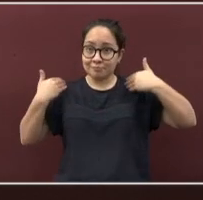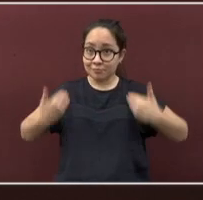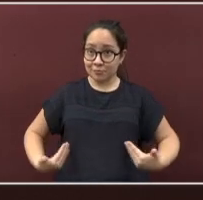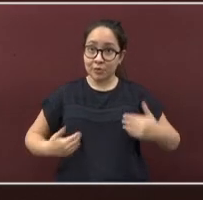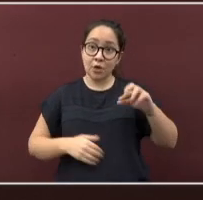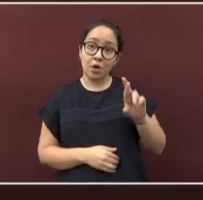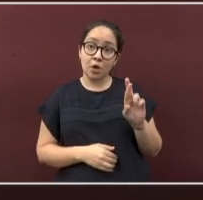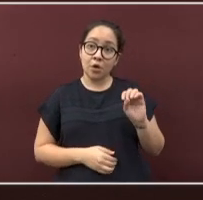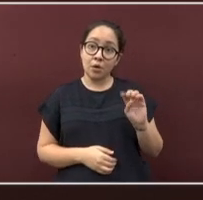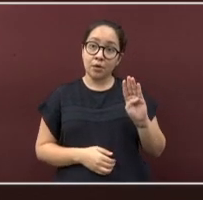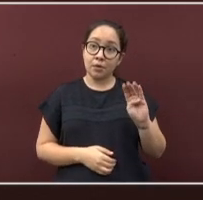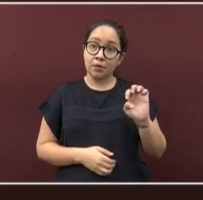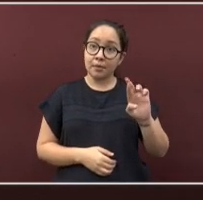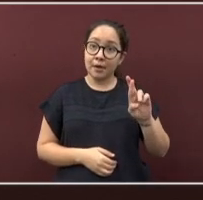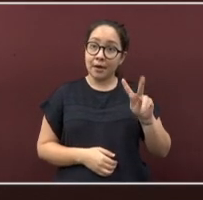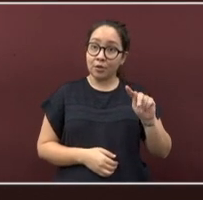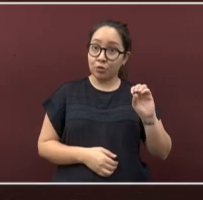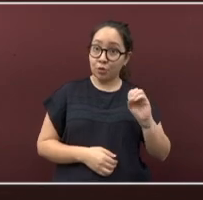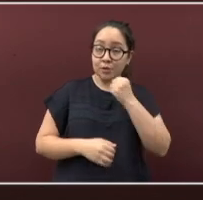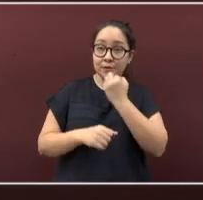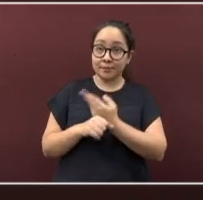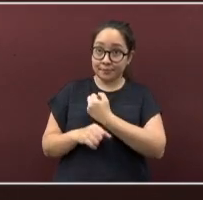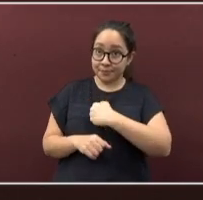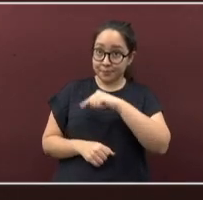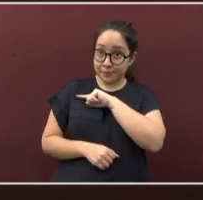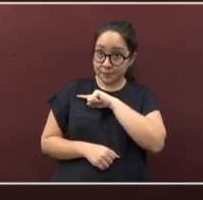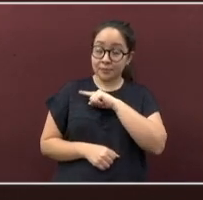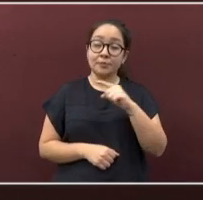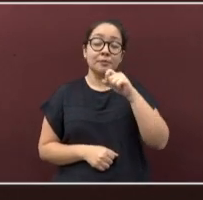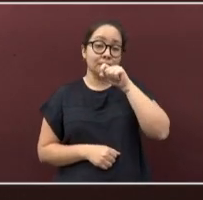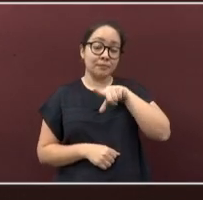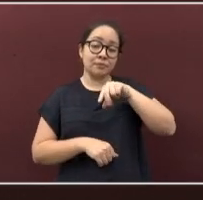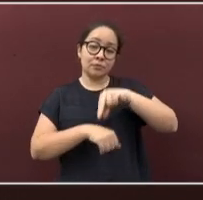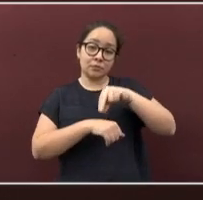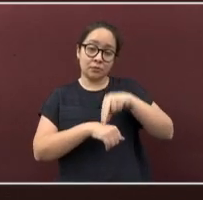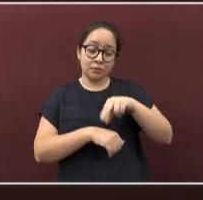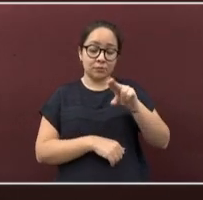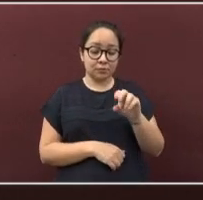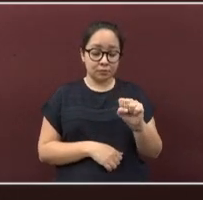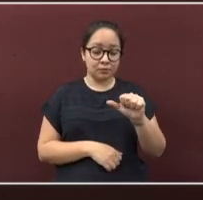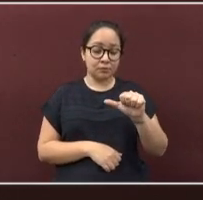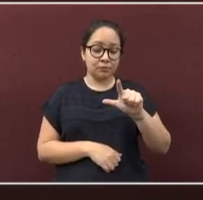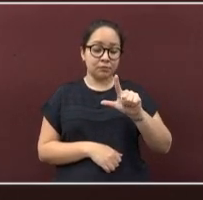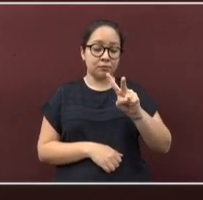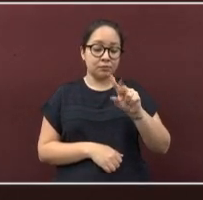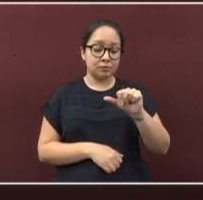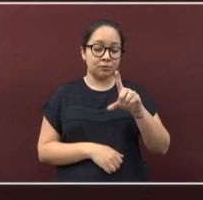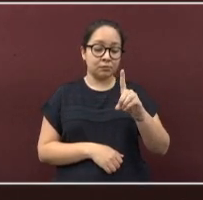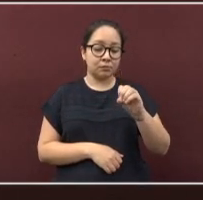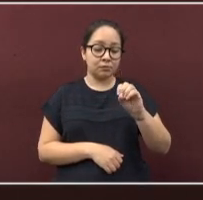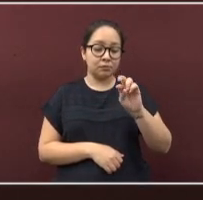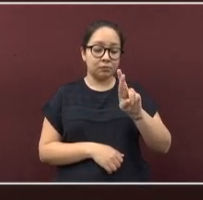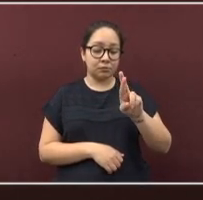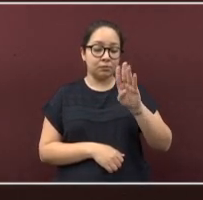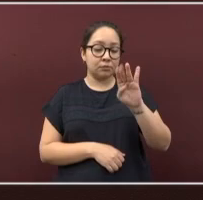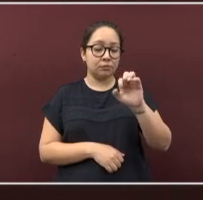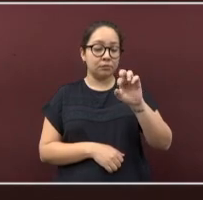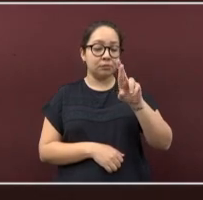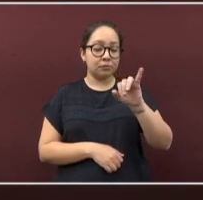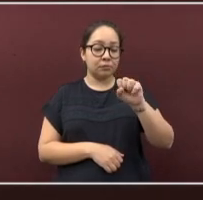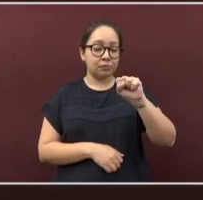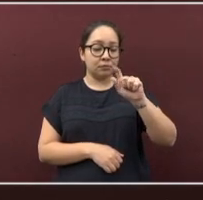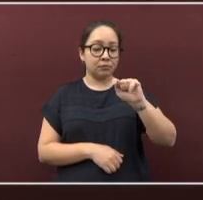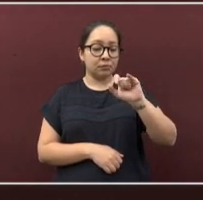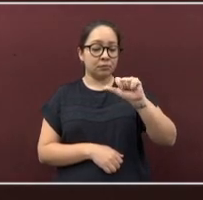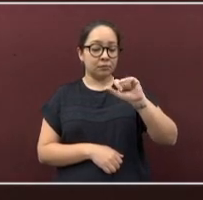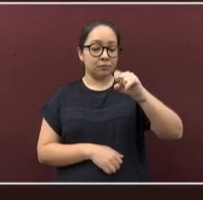roberto ramos a los secretario de salud y el doctor salvador priista y hernández director de salud pública los